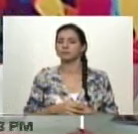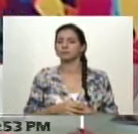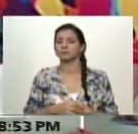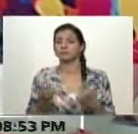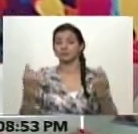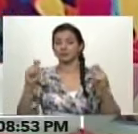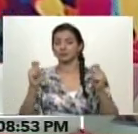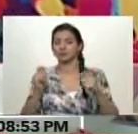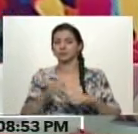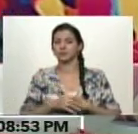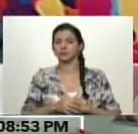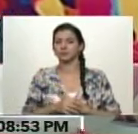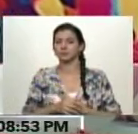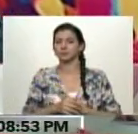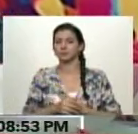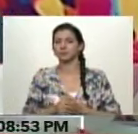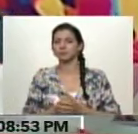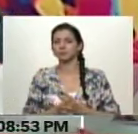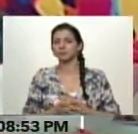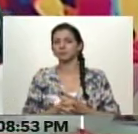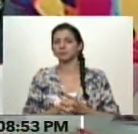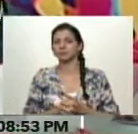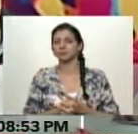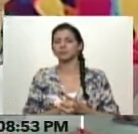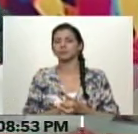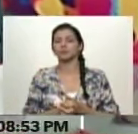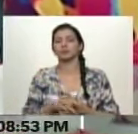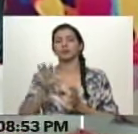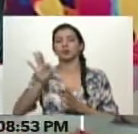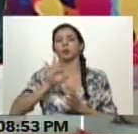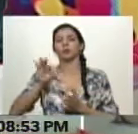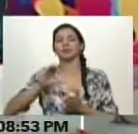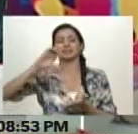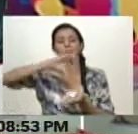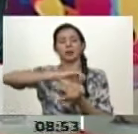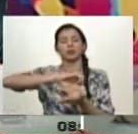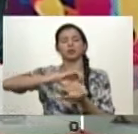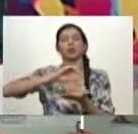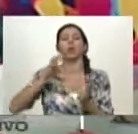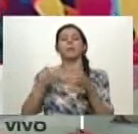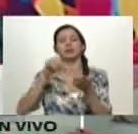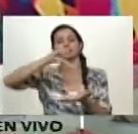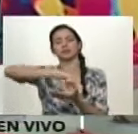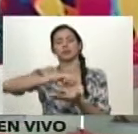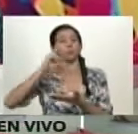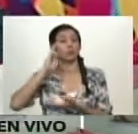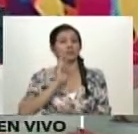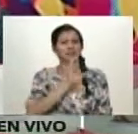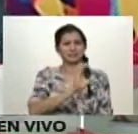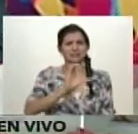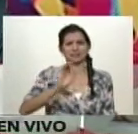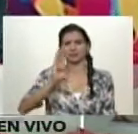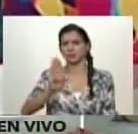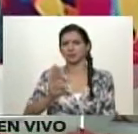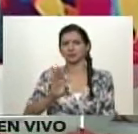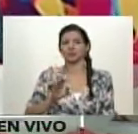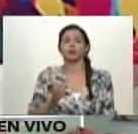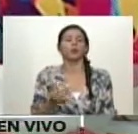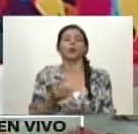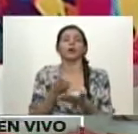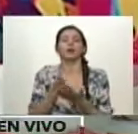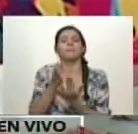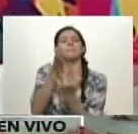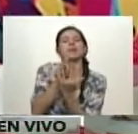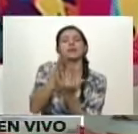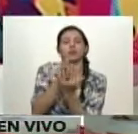construcción de esta nueva instancia, el Comando Central Bolivariano, como nivel intermedio entre el Congreso y la Dirección